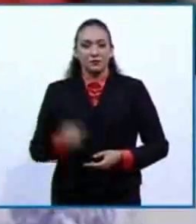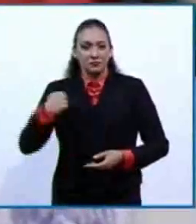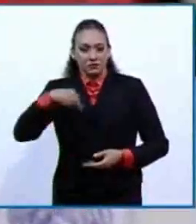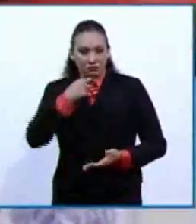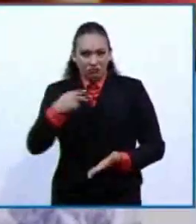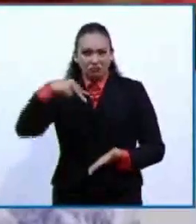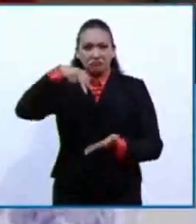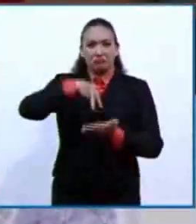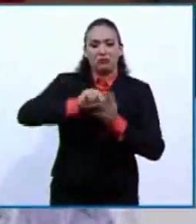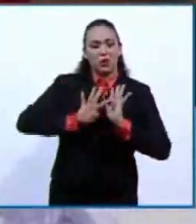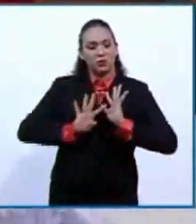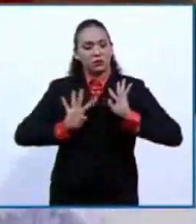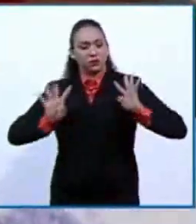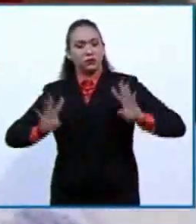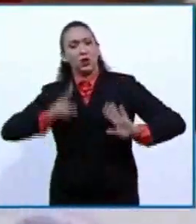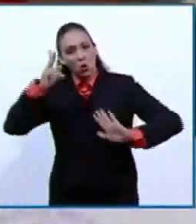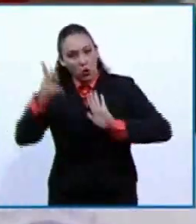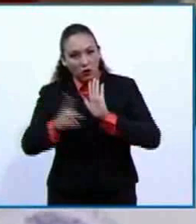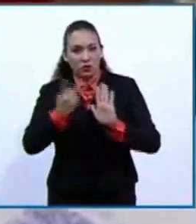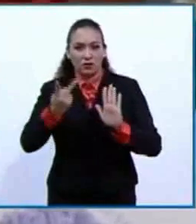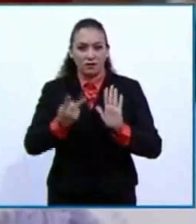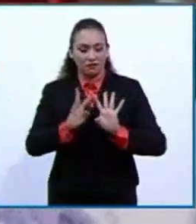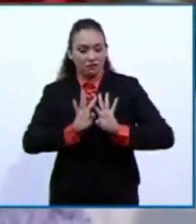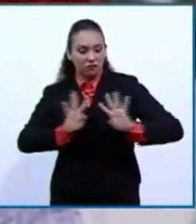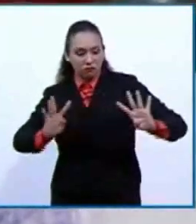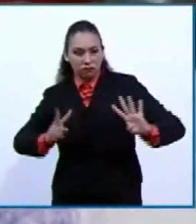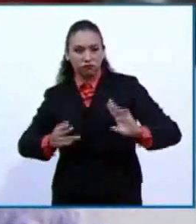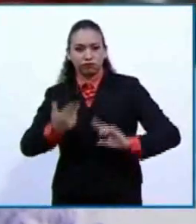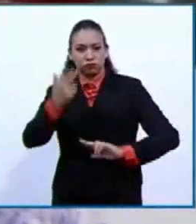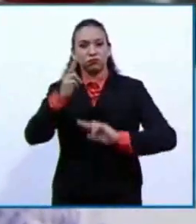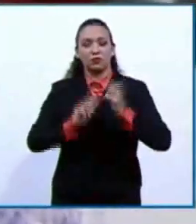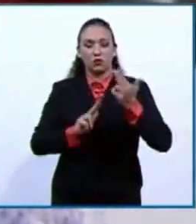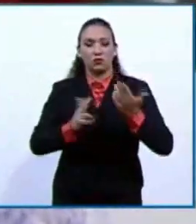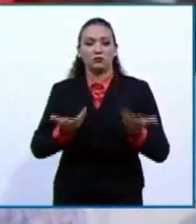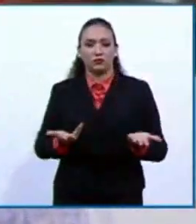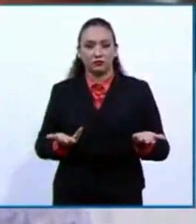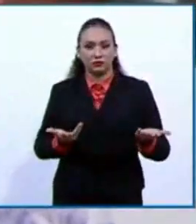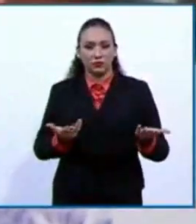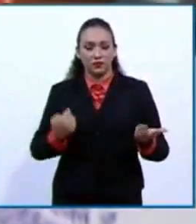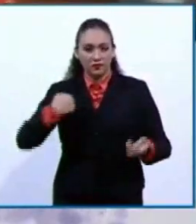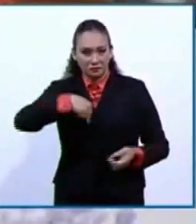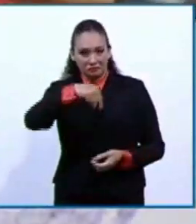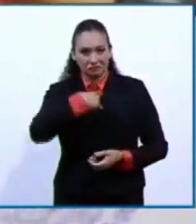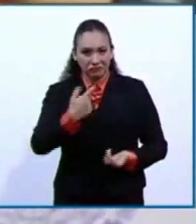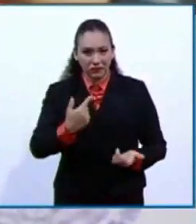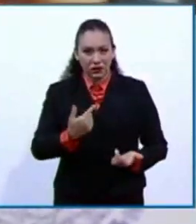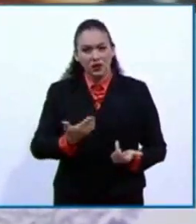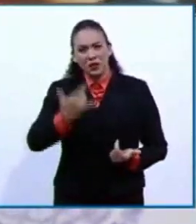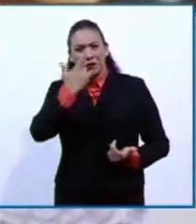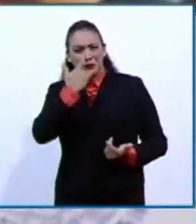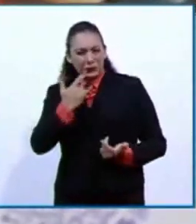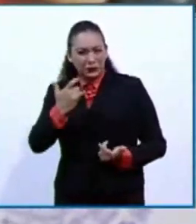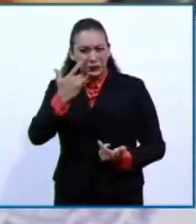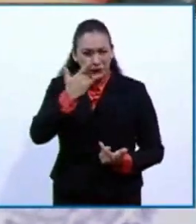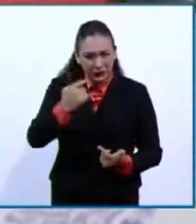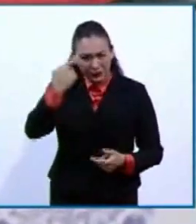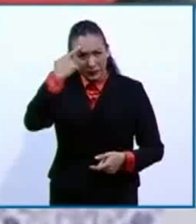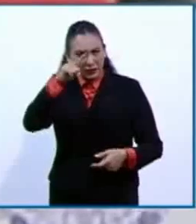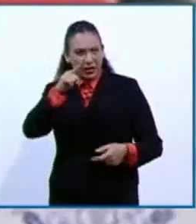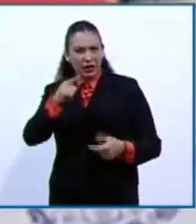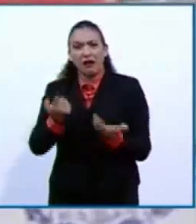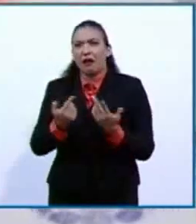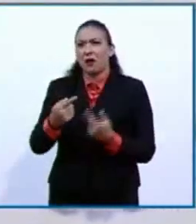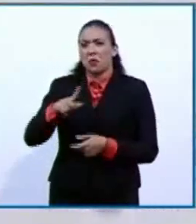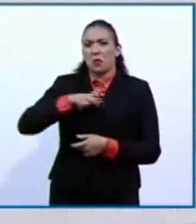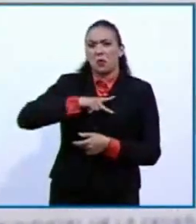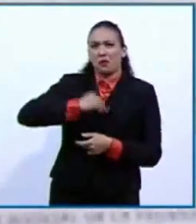Estamos aquí nuevamente haciendo presencia. No estamos luchando solamente por una causa